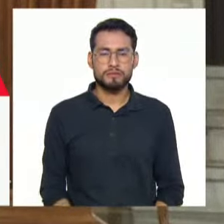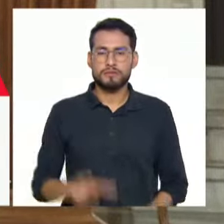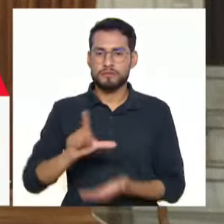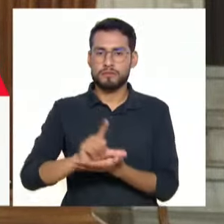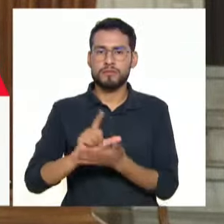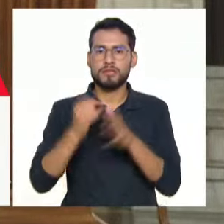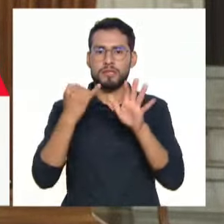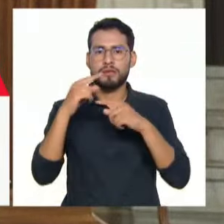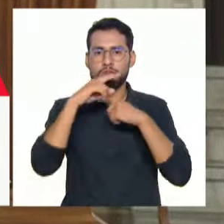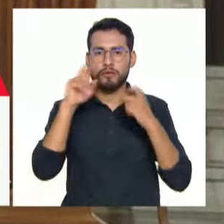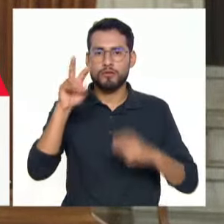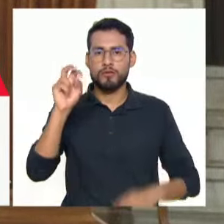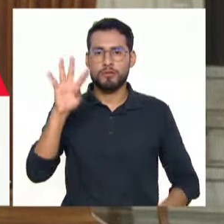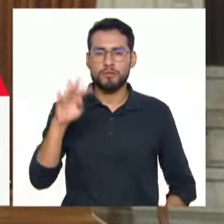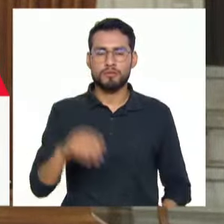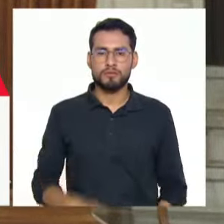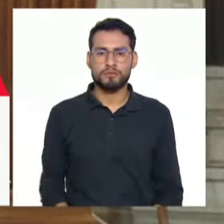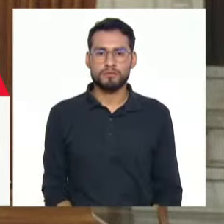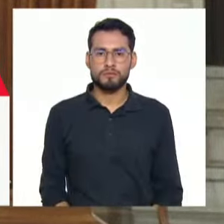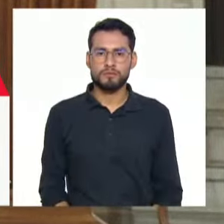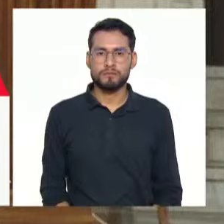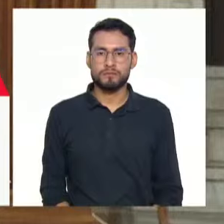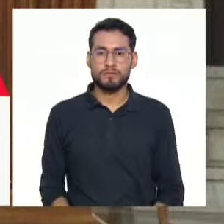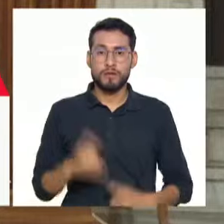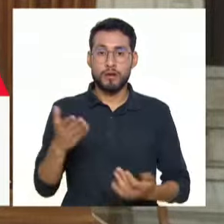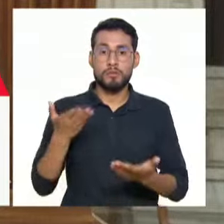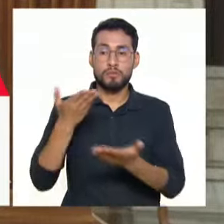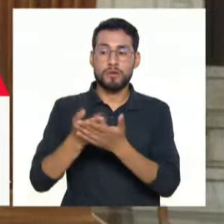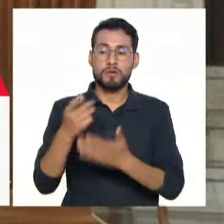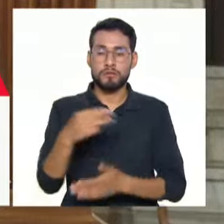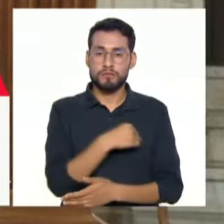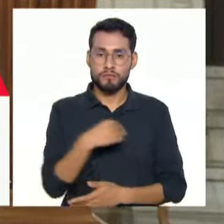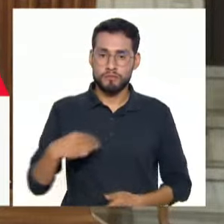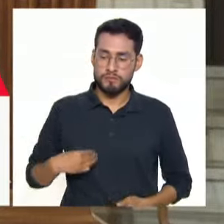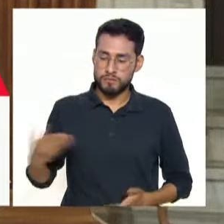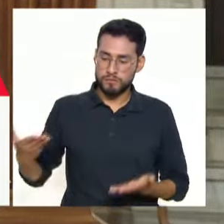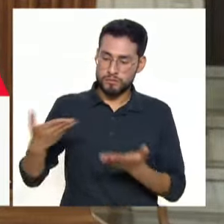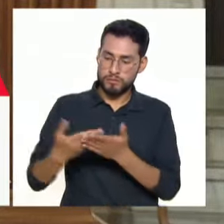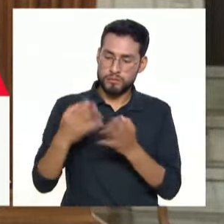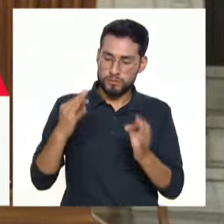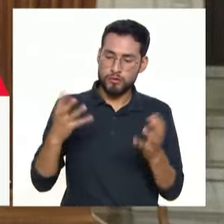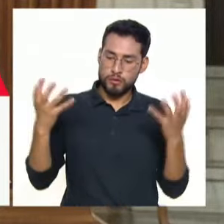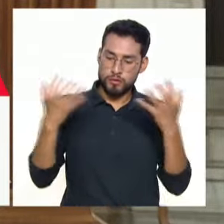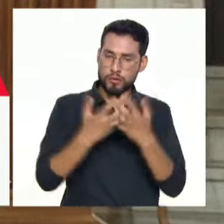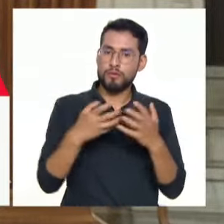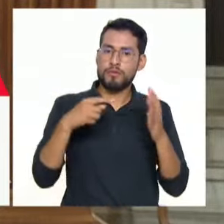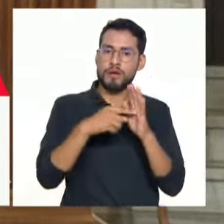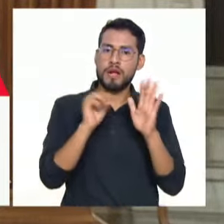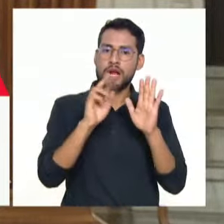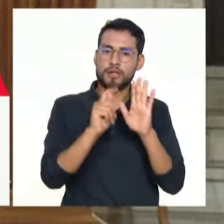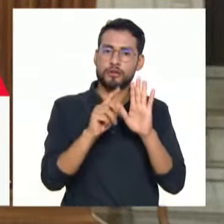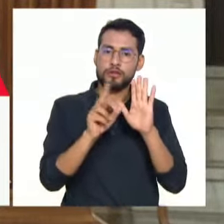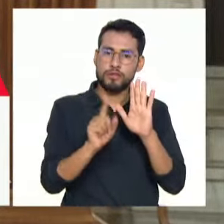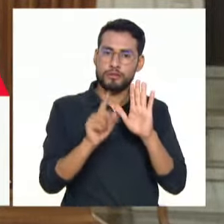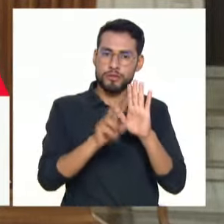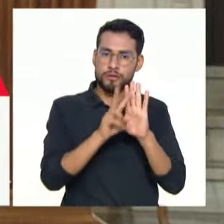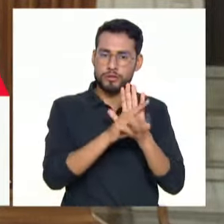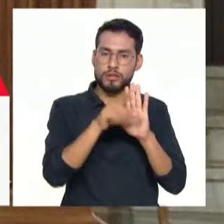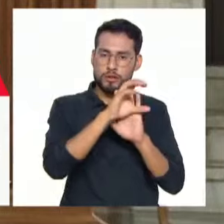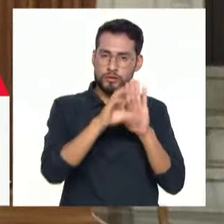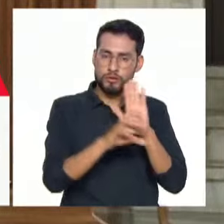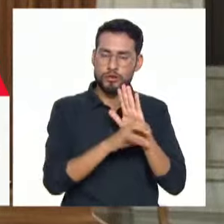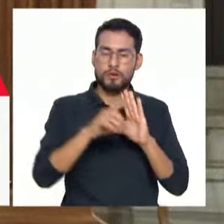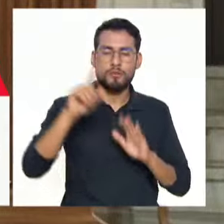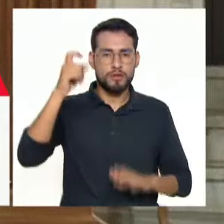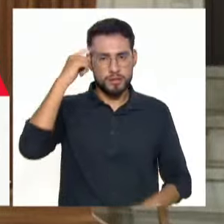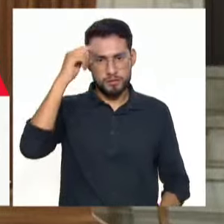Lima, 6 de marzo de 2024. Vista la propuesta del señor presidente del Consejo de Ministros, de conformidad con el artículo 122